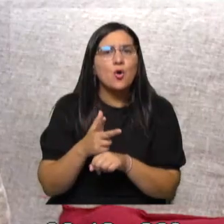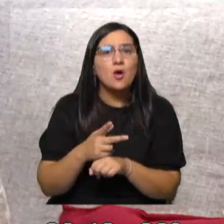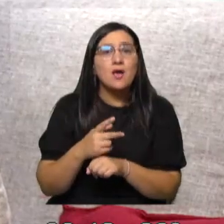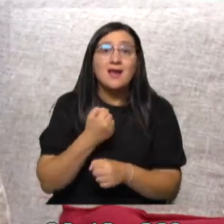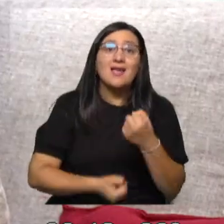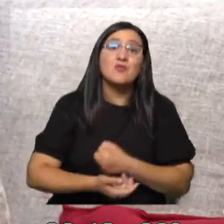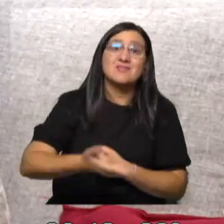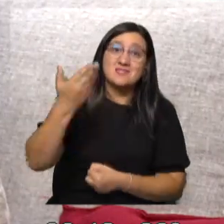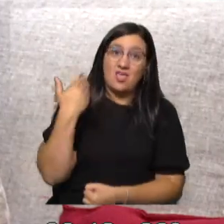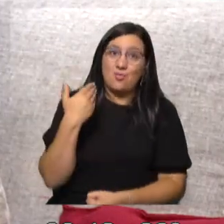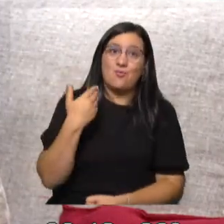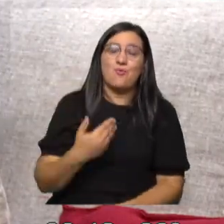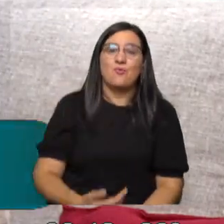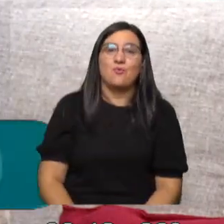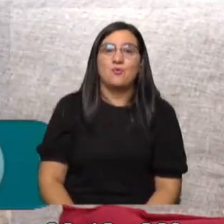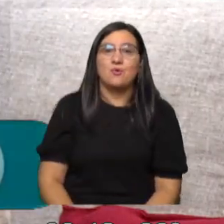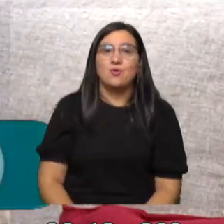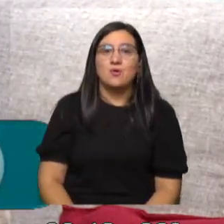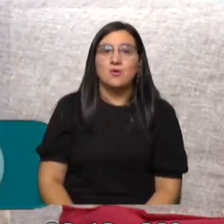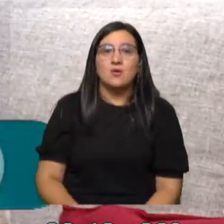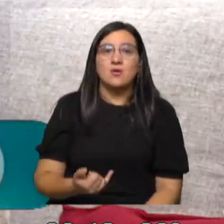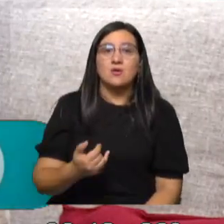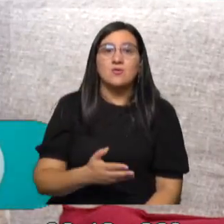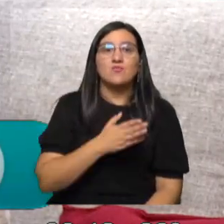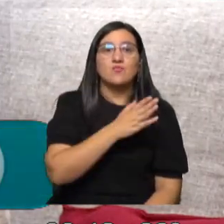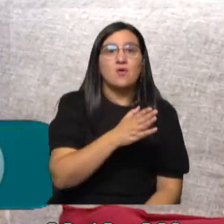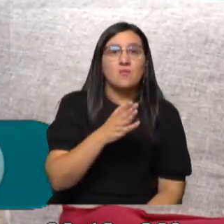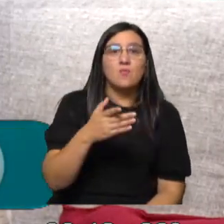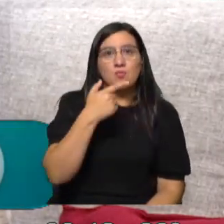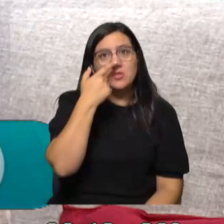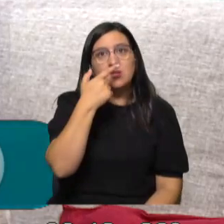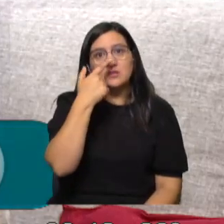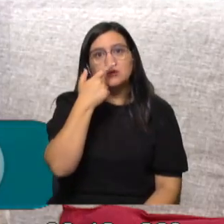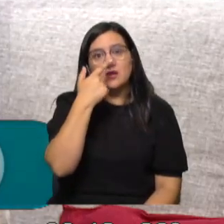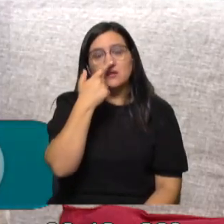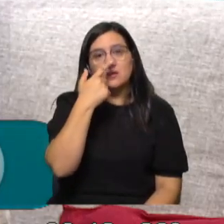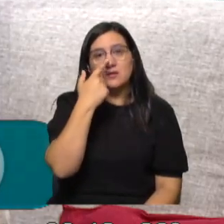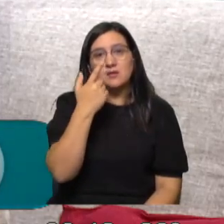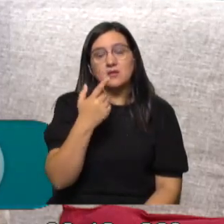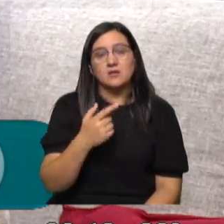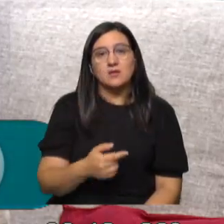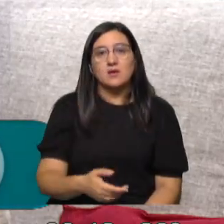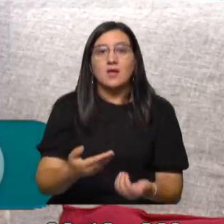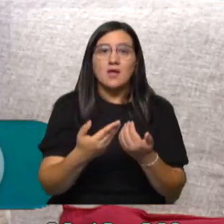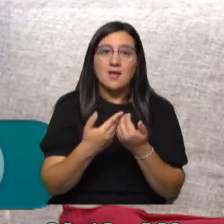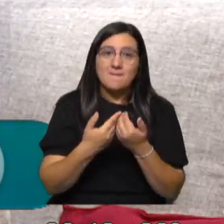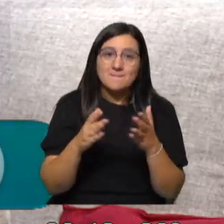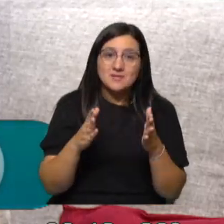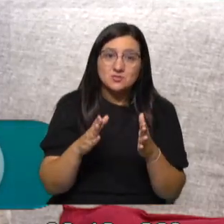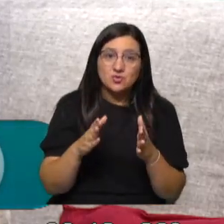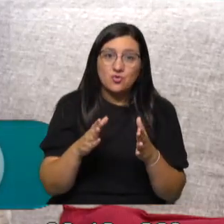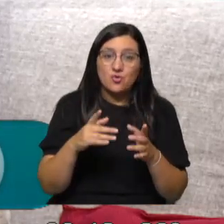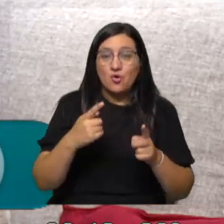año y tuvo un recorrido muy interesante. Desde empezar, empezó en